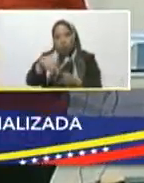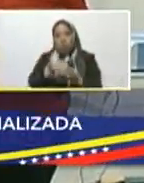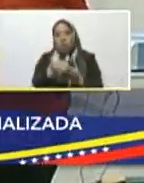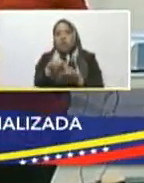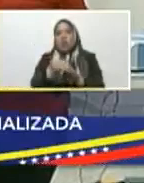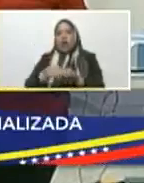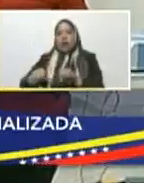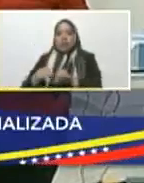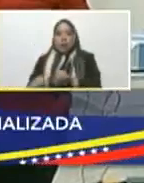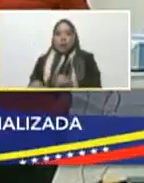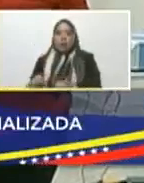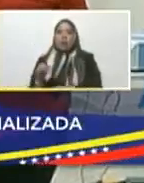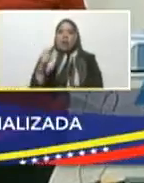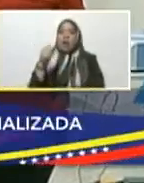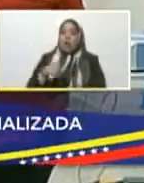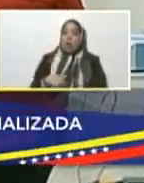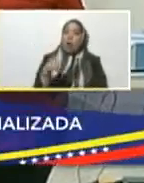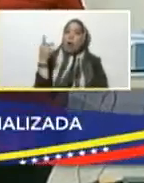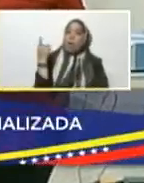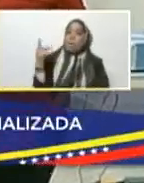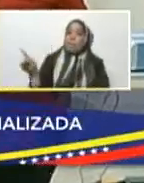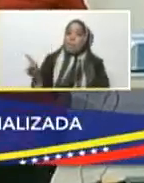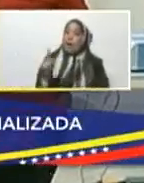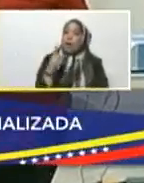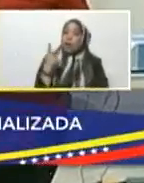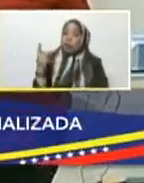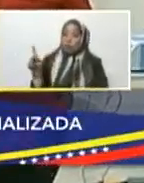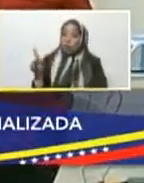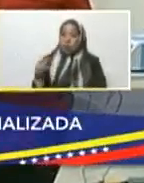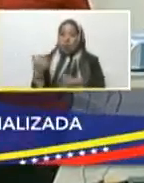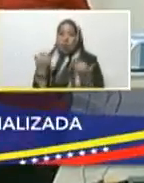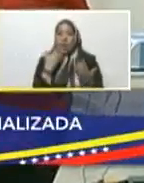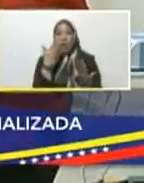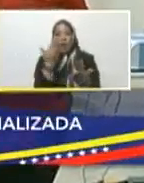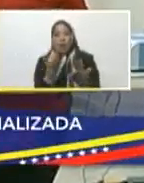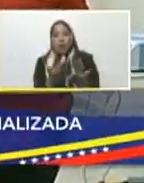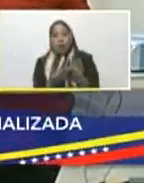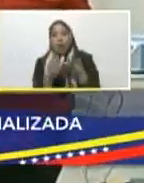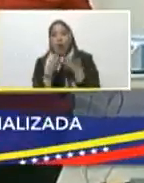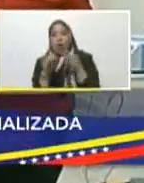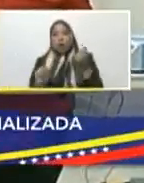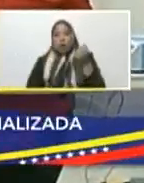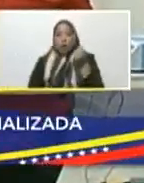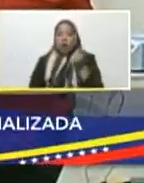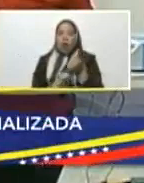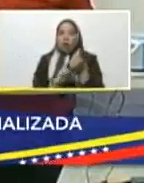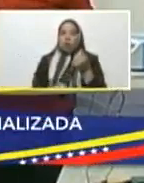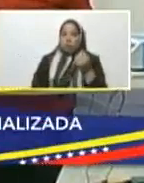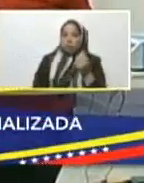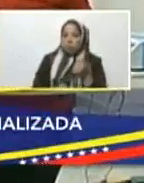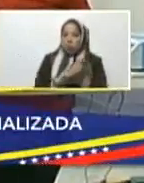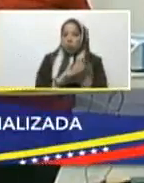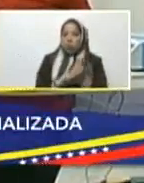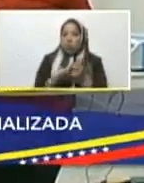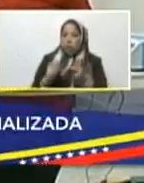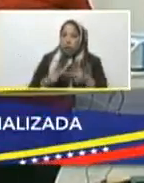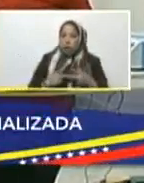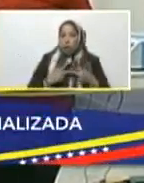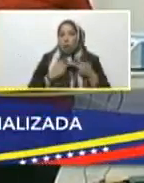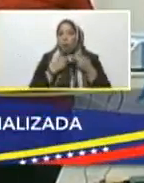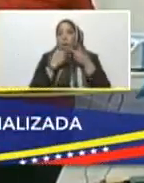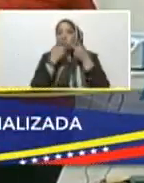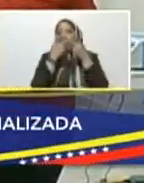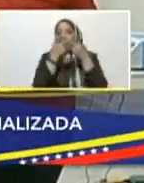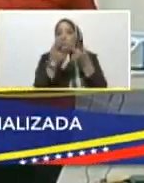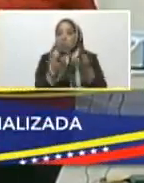esta parroquia, hoy estamos haciendo realidad posible, gracias a todo el apoyo, a toda la voluntad que hemos